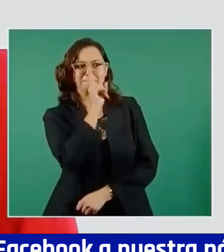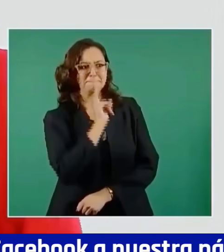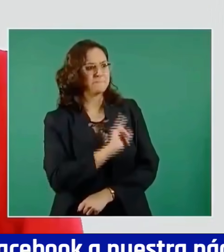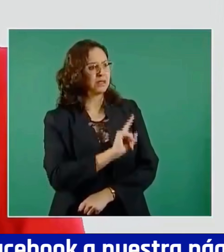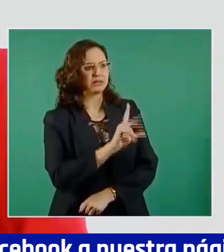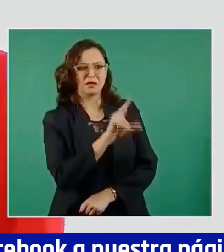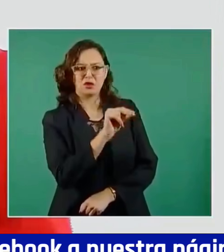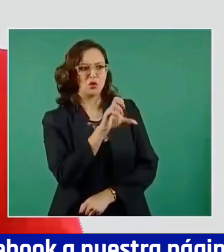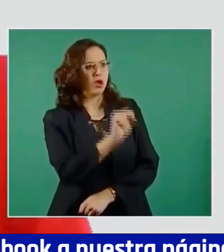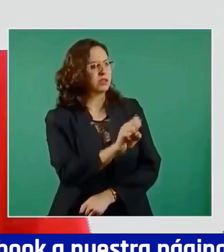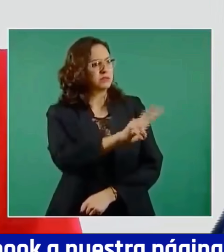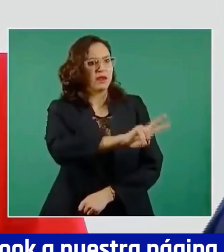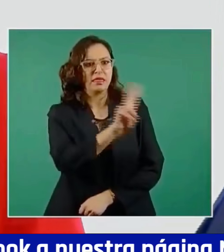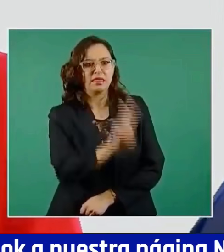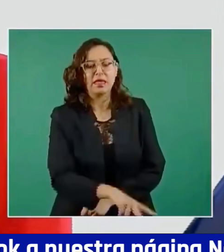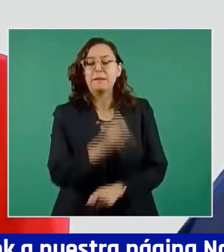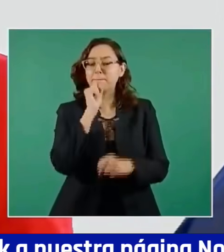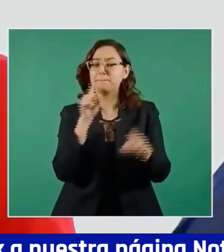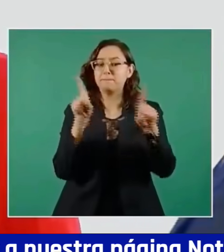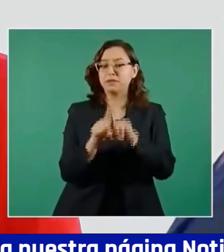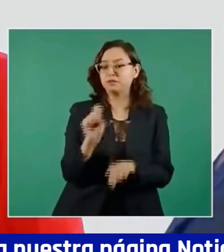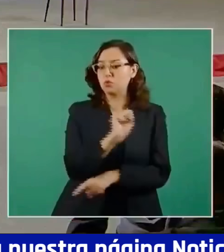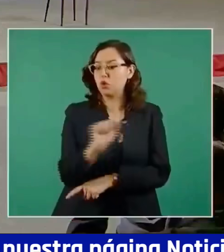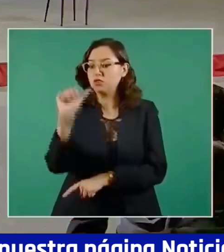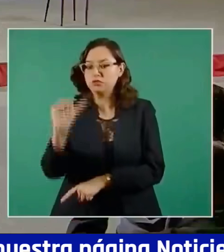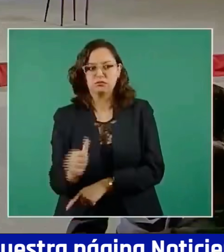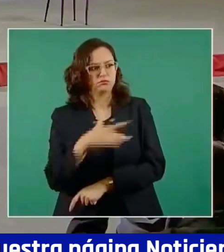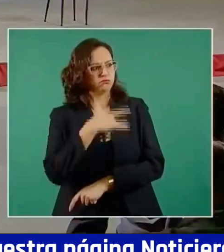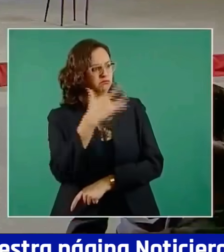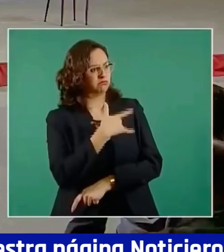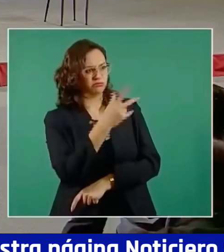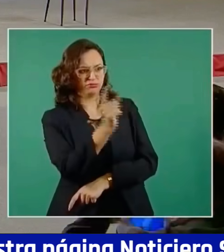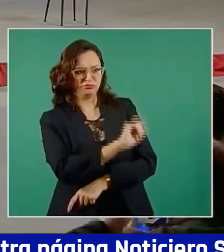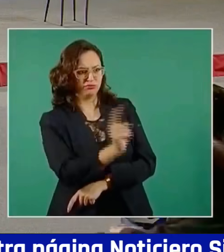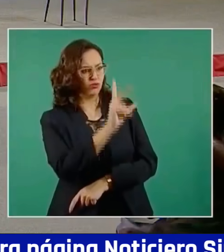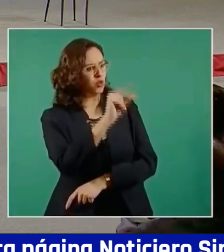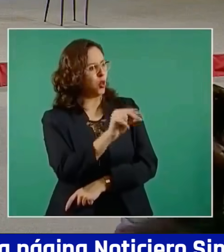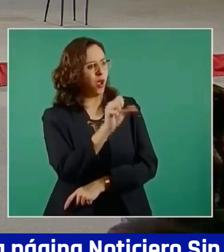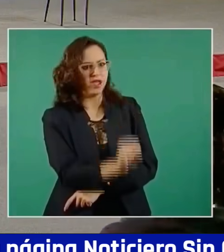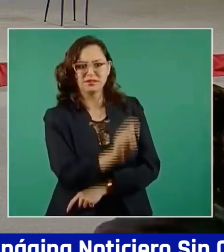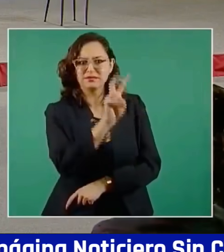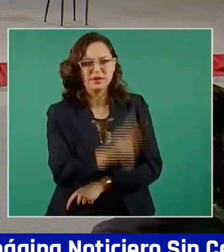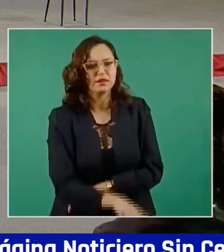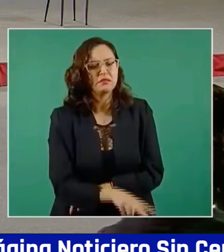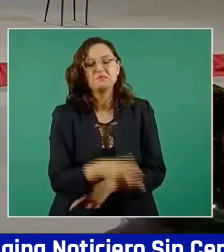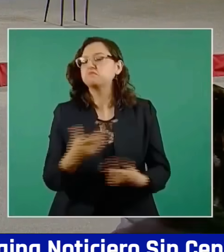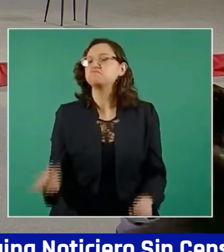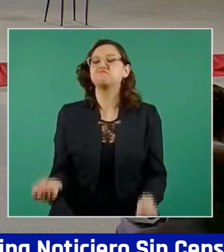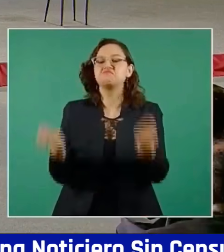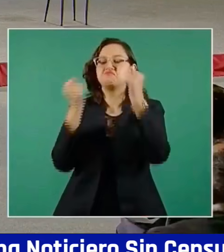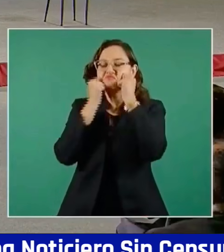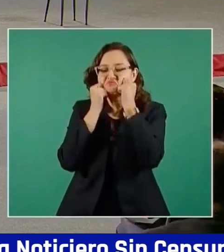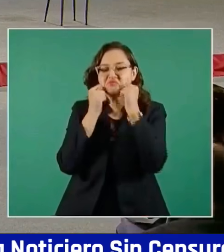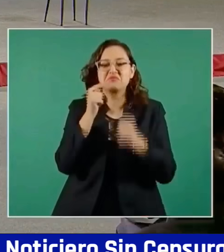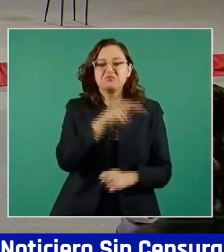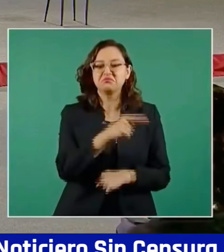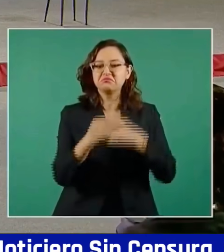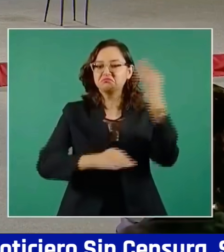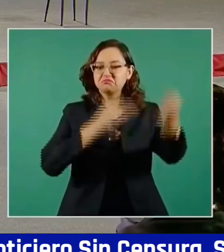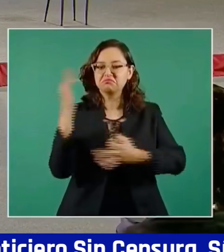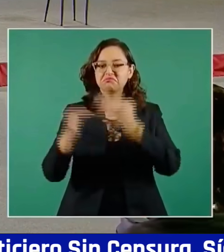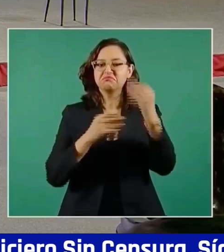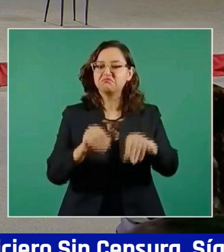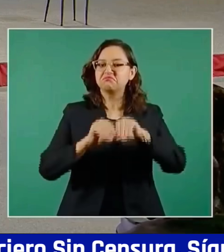poco sirvió, porque esa noticia comenzaba a difundirse en medios de comunicación y en redes sociales. Aquí vimos el